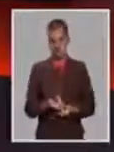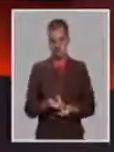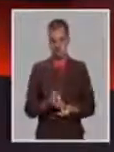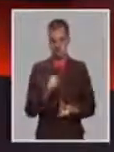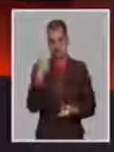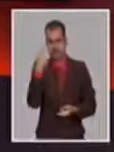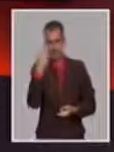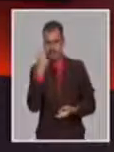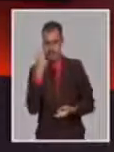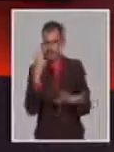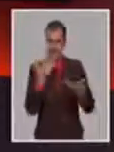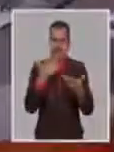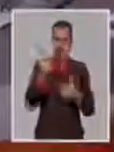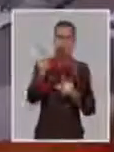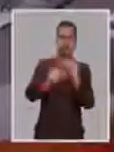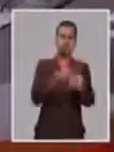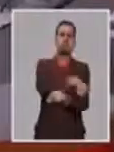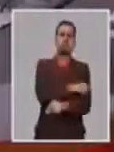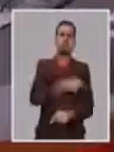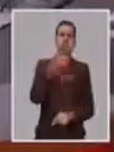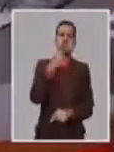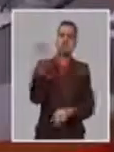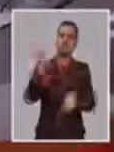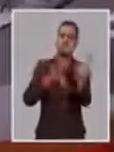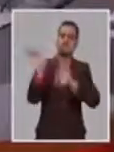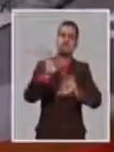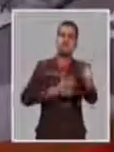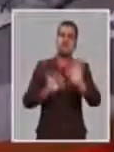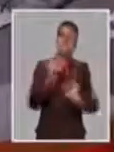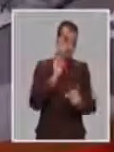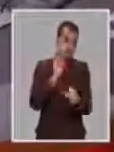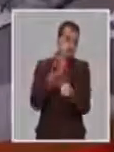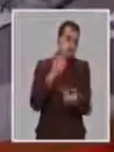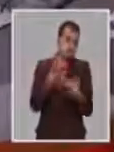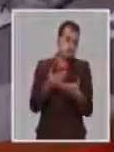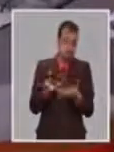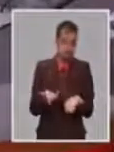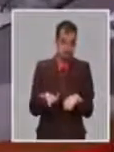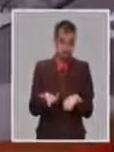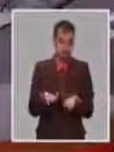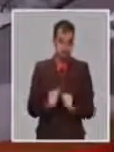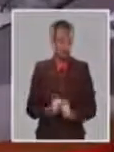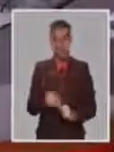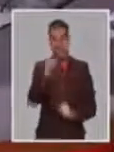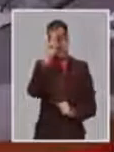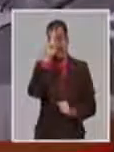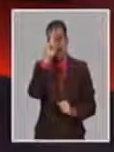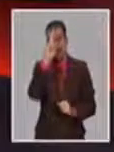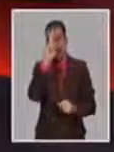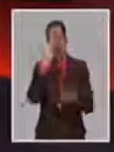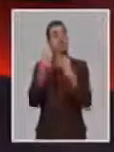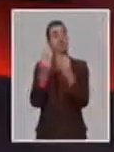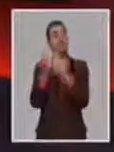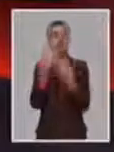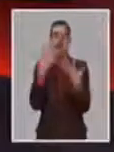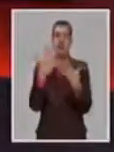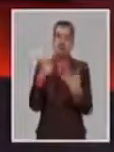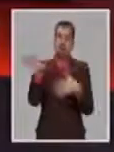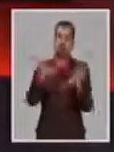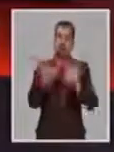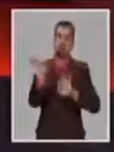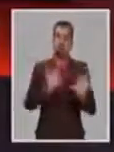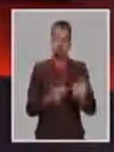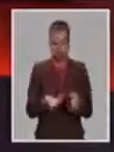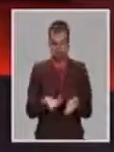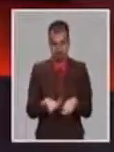de la población que podría formar parte del estudio, de los consultorios que se van a involucrar, porque le corresponde a la atención primaria en este